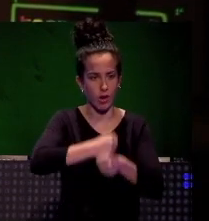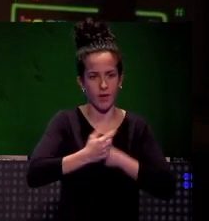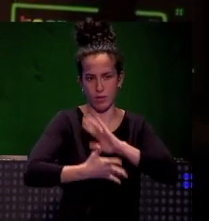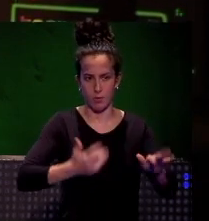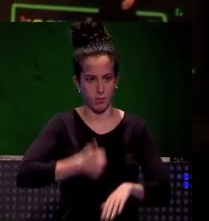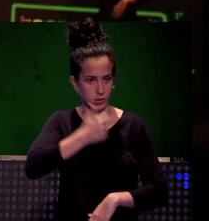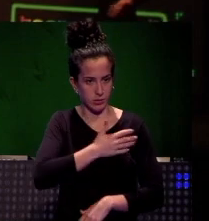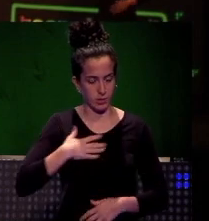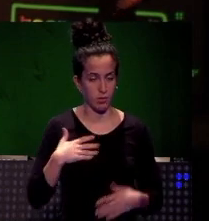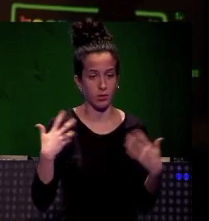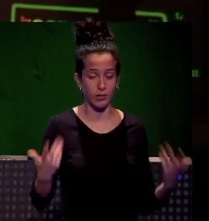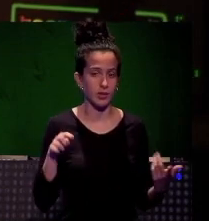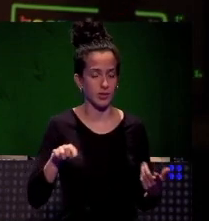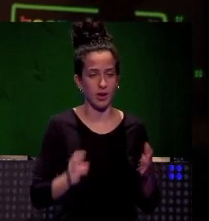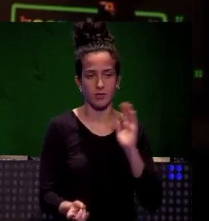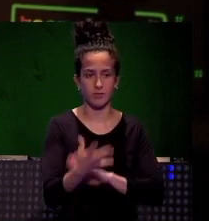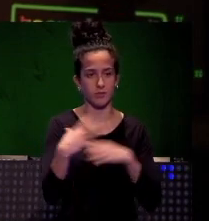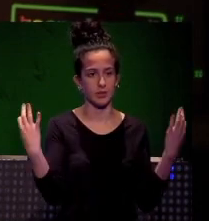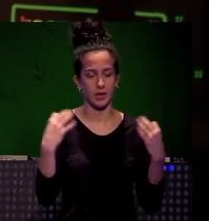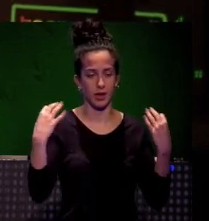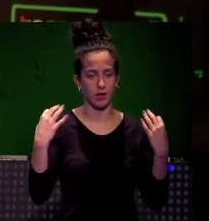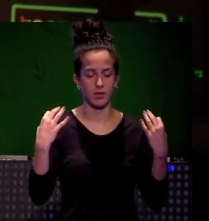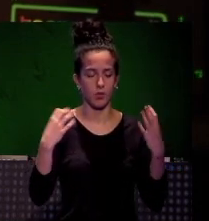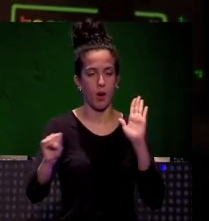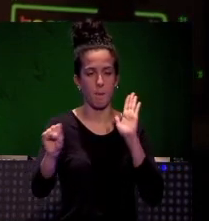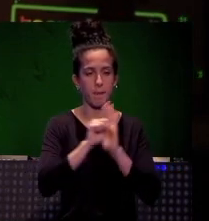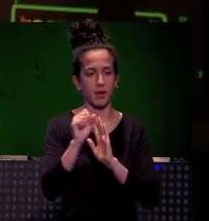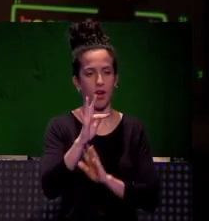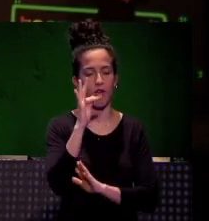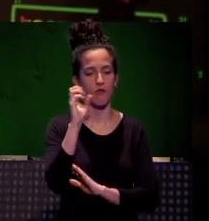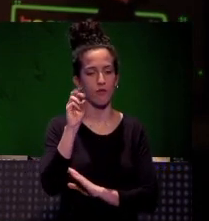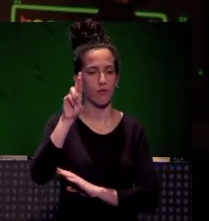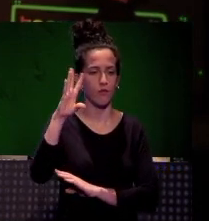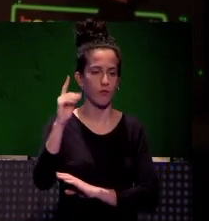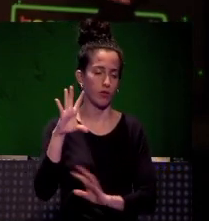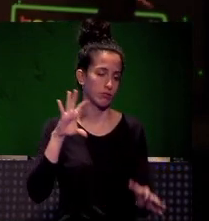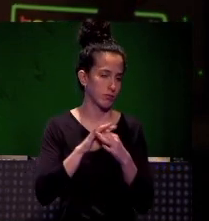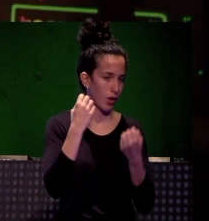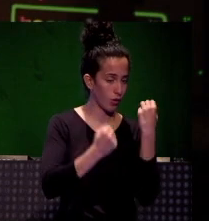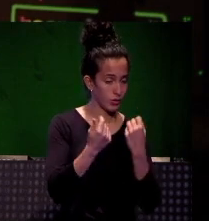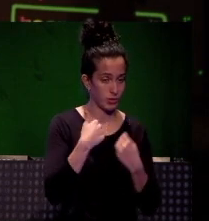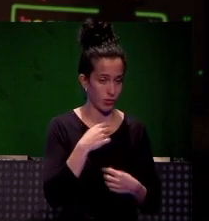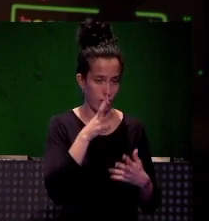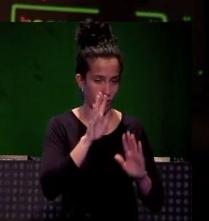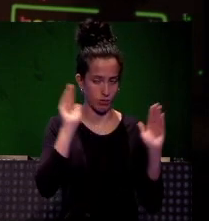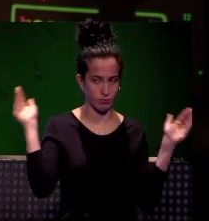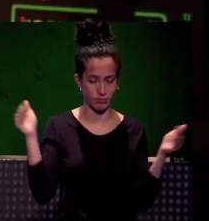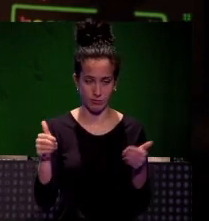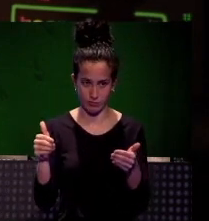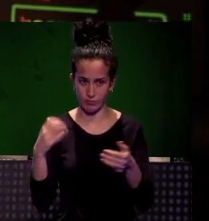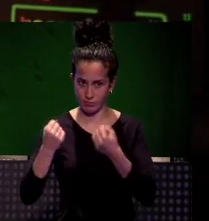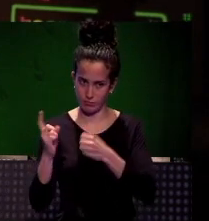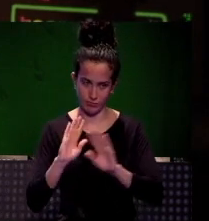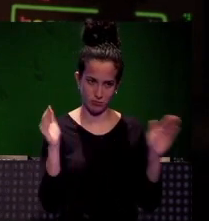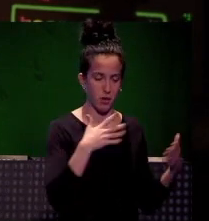y bueno pues él creó la casa la casa force de coches yo como estamos hablando de moda prefiero prefiero hablar de